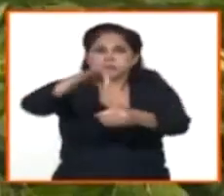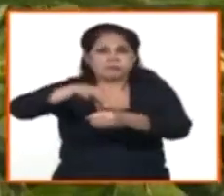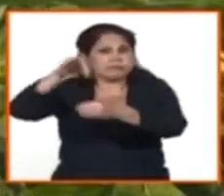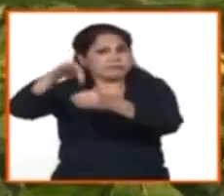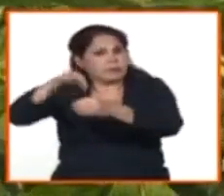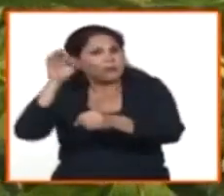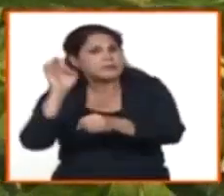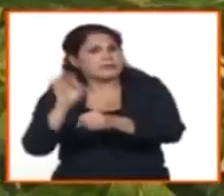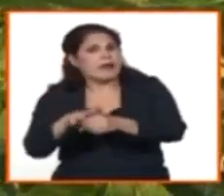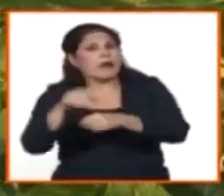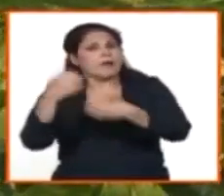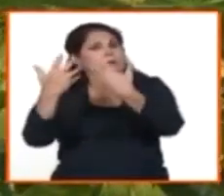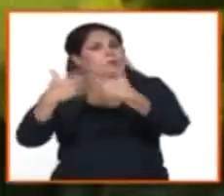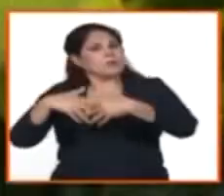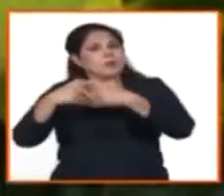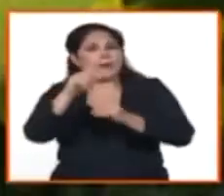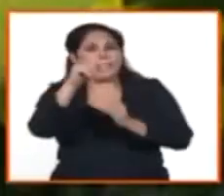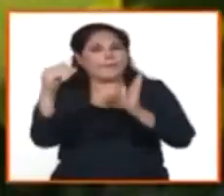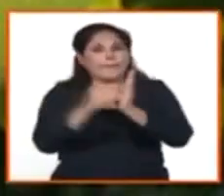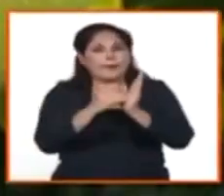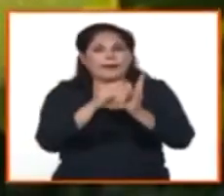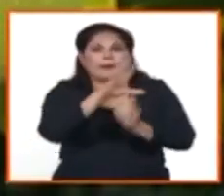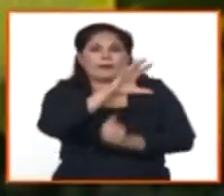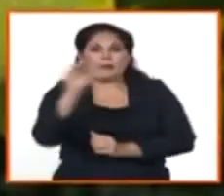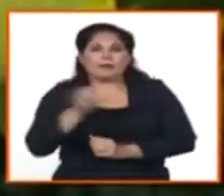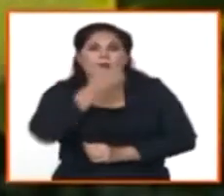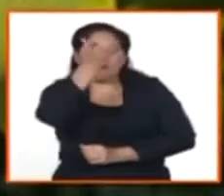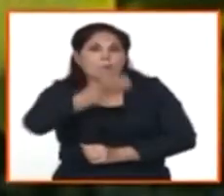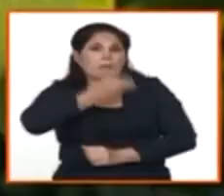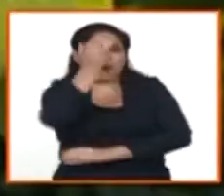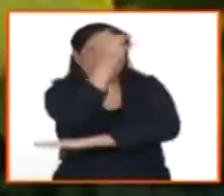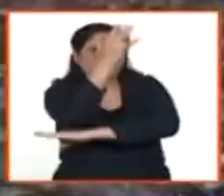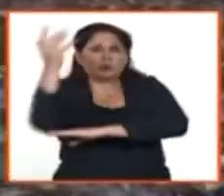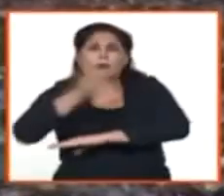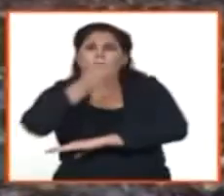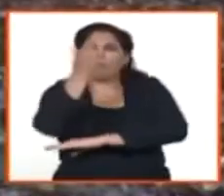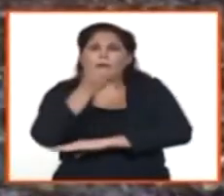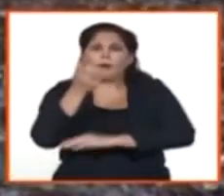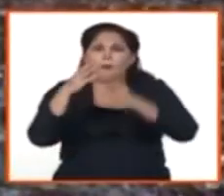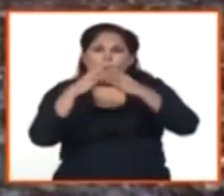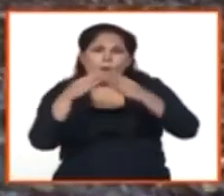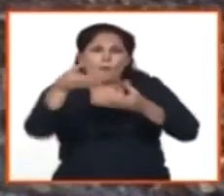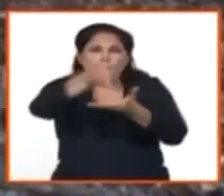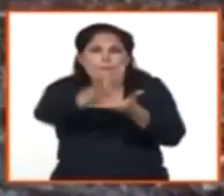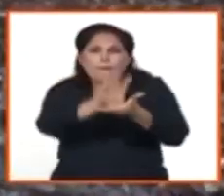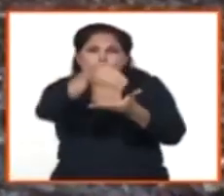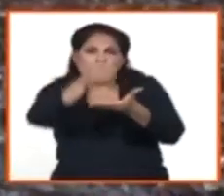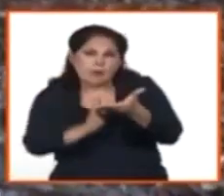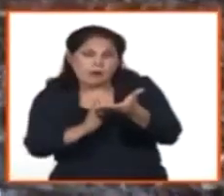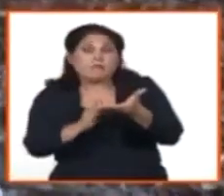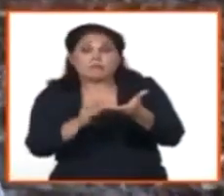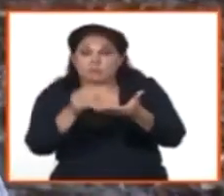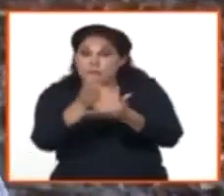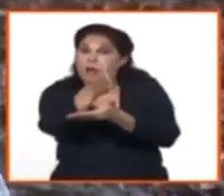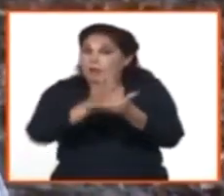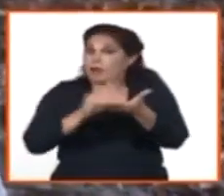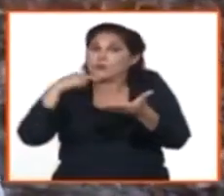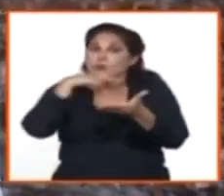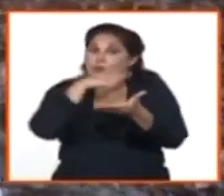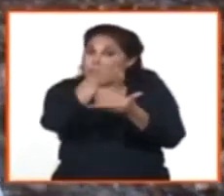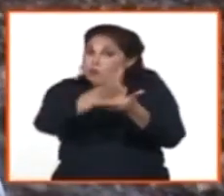la producción. Hay 1.500 matas de mango, 160 mamey floreciendo, mamey colorado de